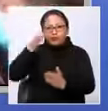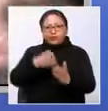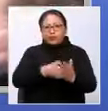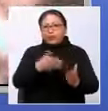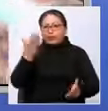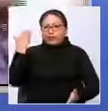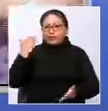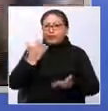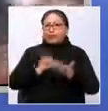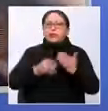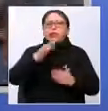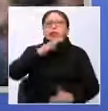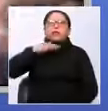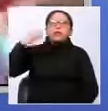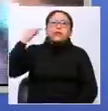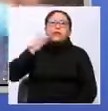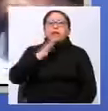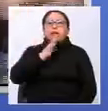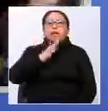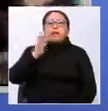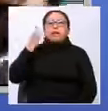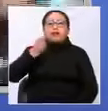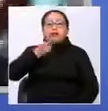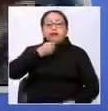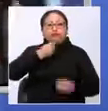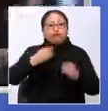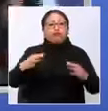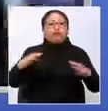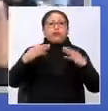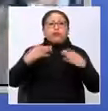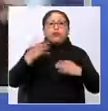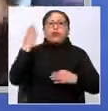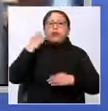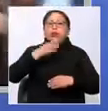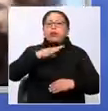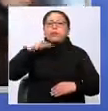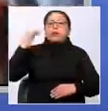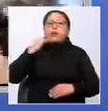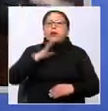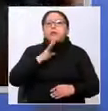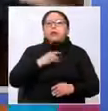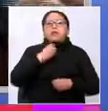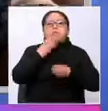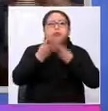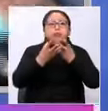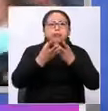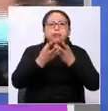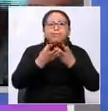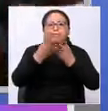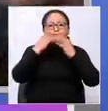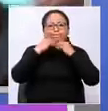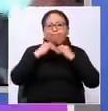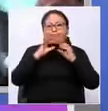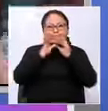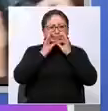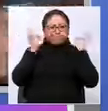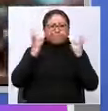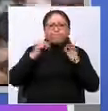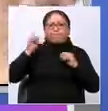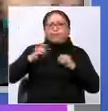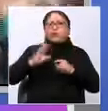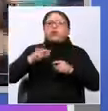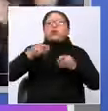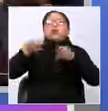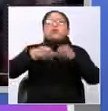víspera Carlos Mesa ha brindado una conferencia de prensa donde ha manifestado que no va a rendir cuentas sobre